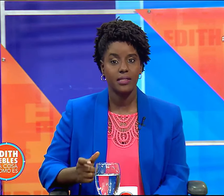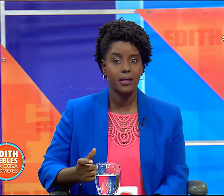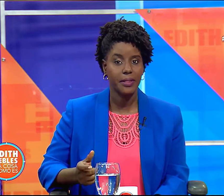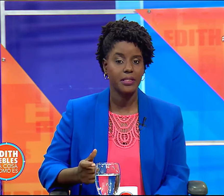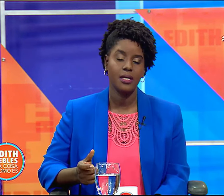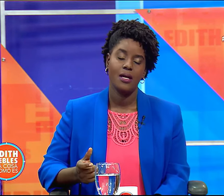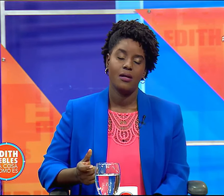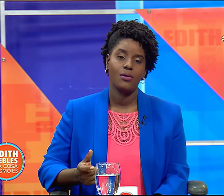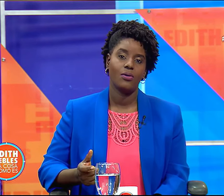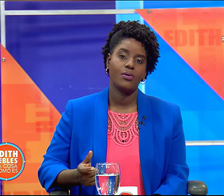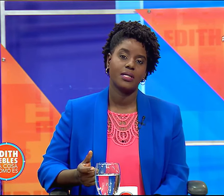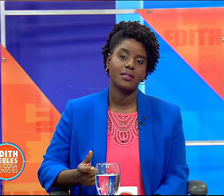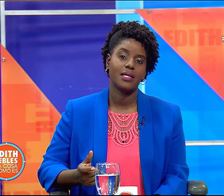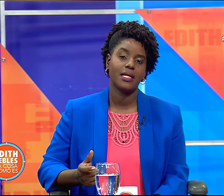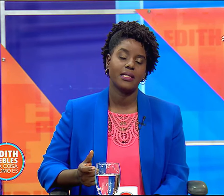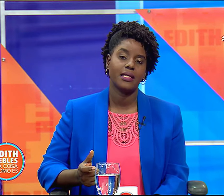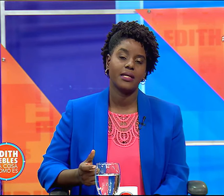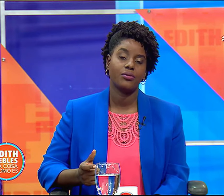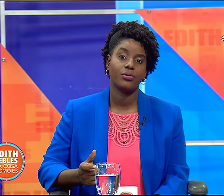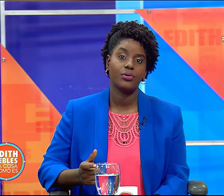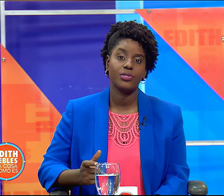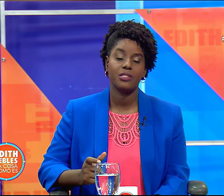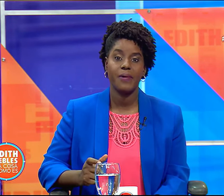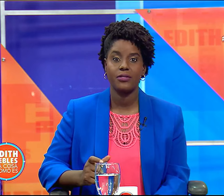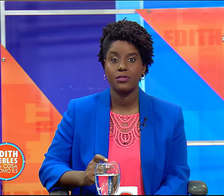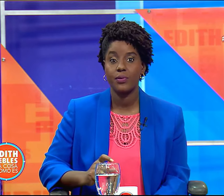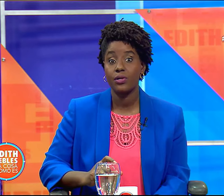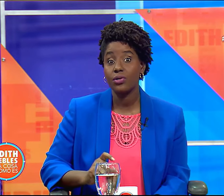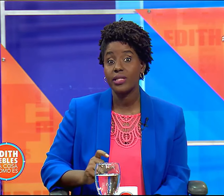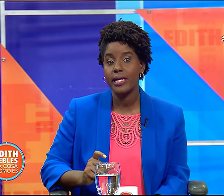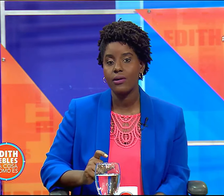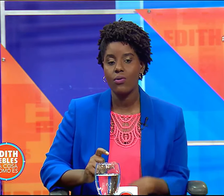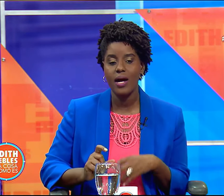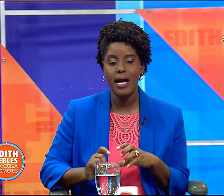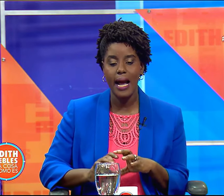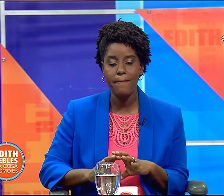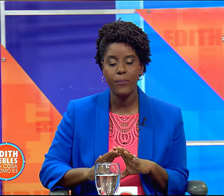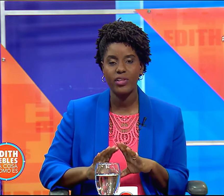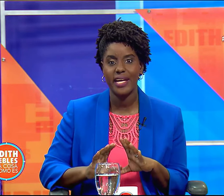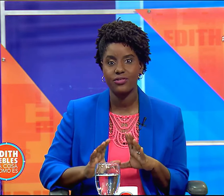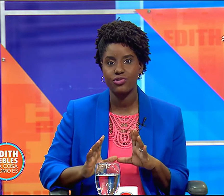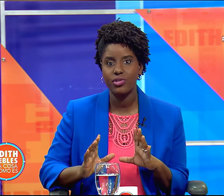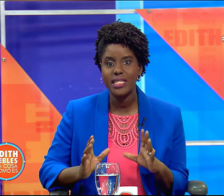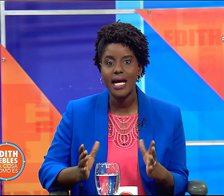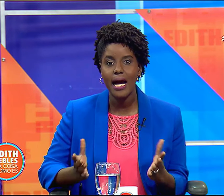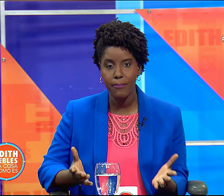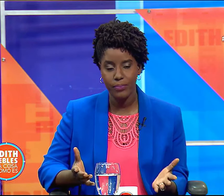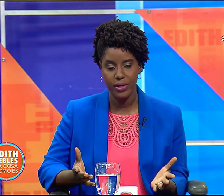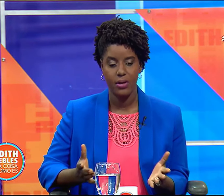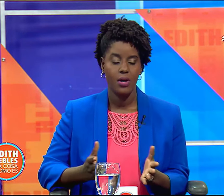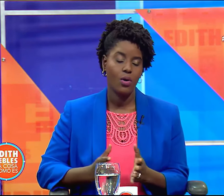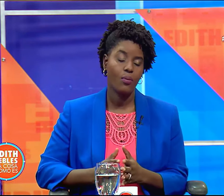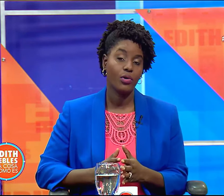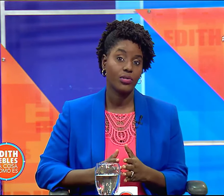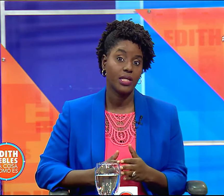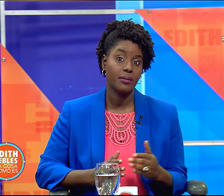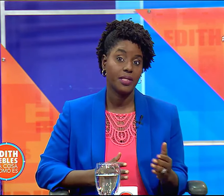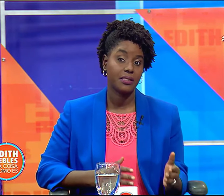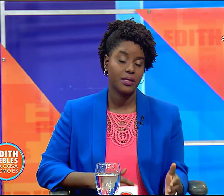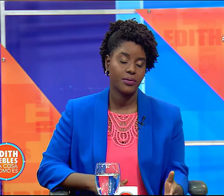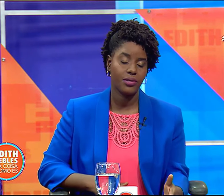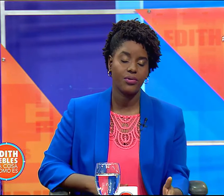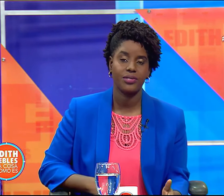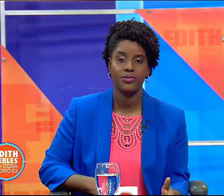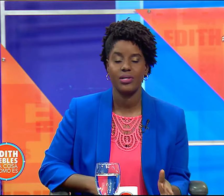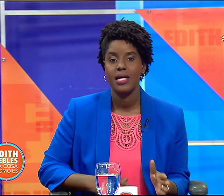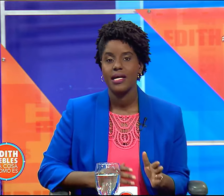son básicamente lo que se tiene que tener en todos los espacios, pero no tiene un campo de acción tan amplio como lo tiene el